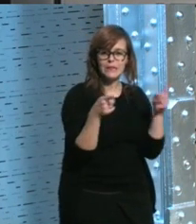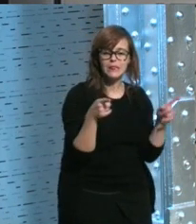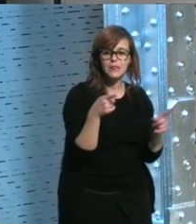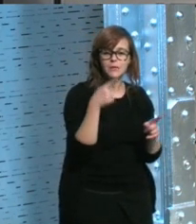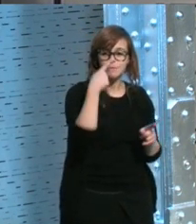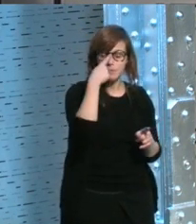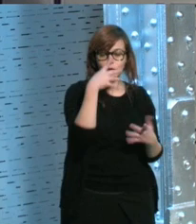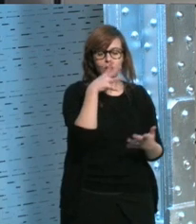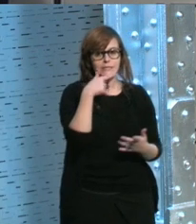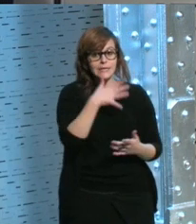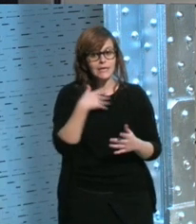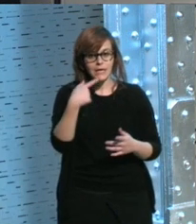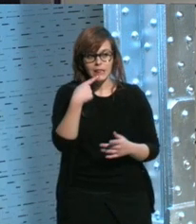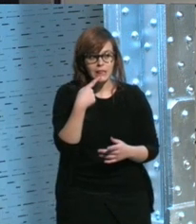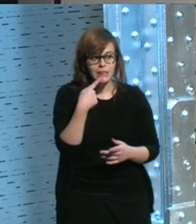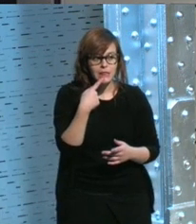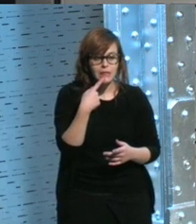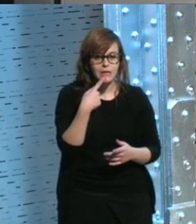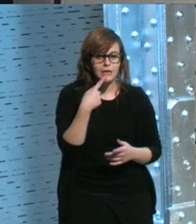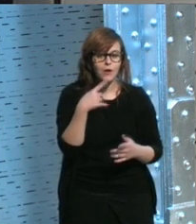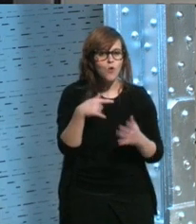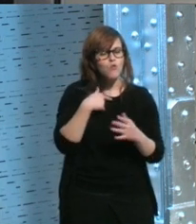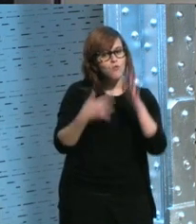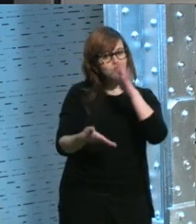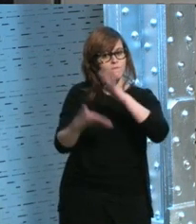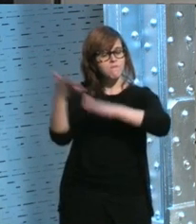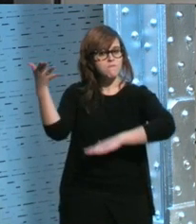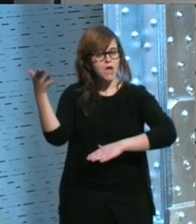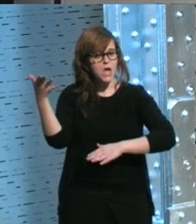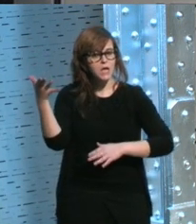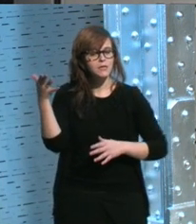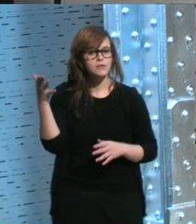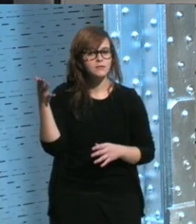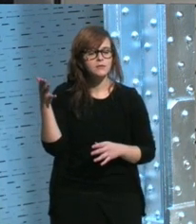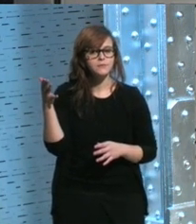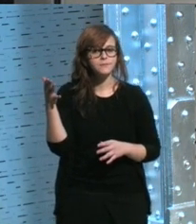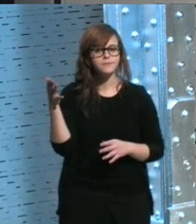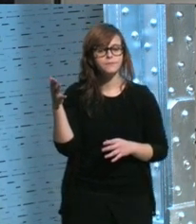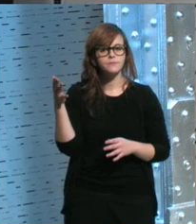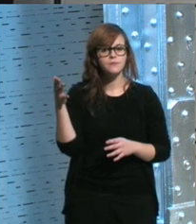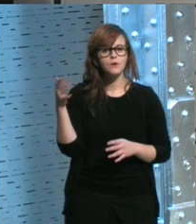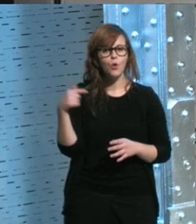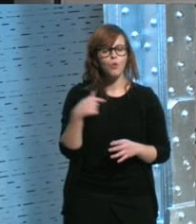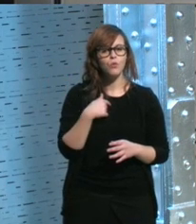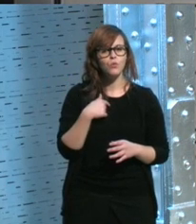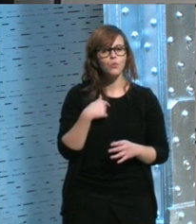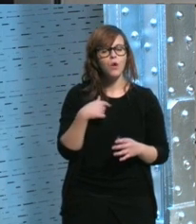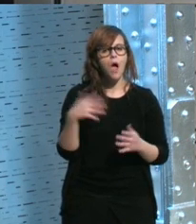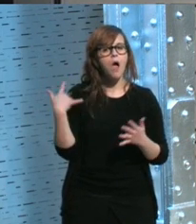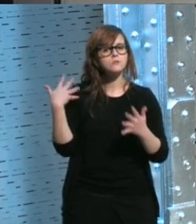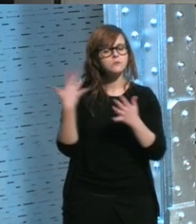Precisamente lo que quiero decir es que cuando salgo no veo, yo he cubierto